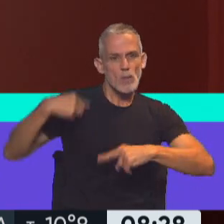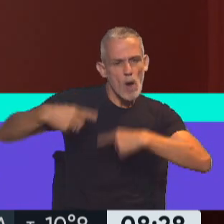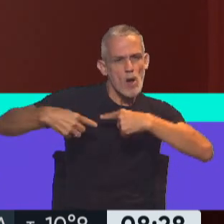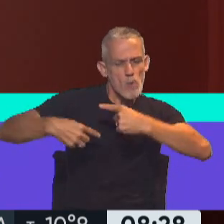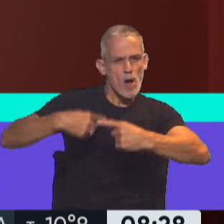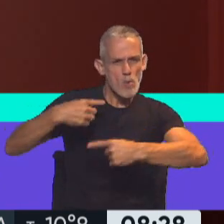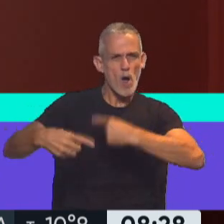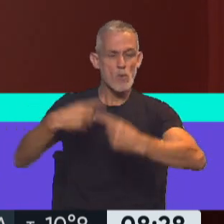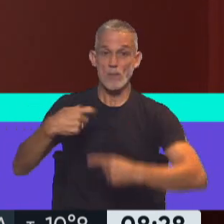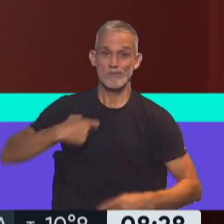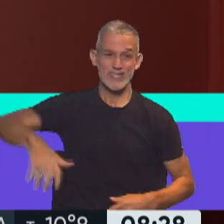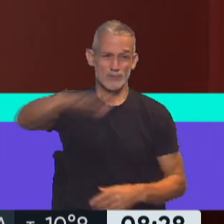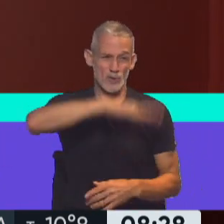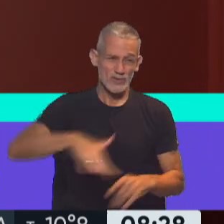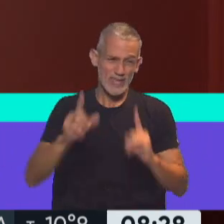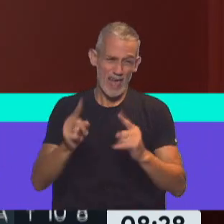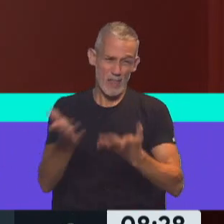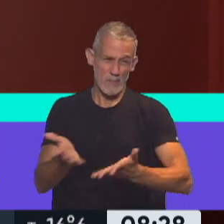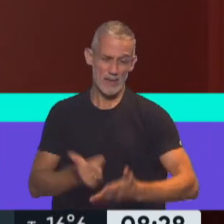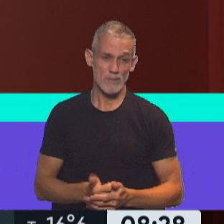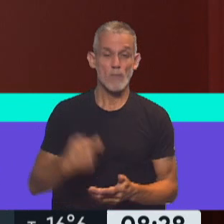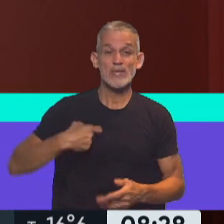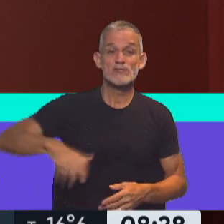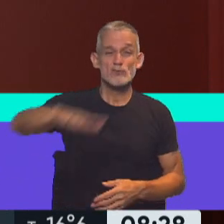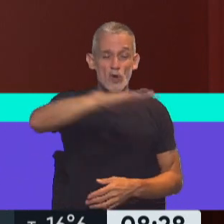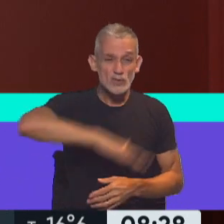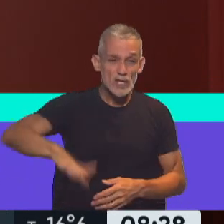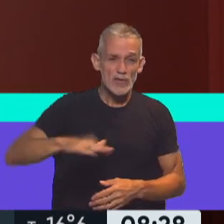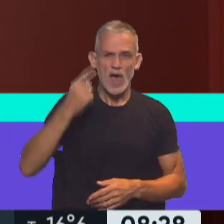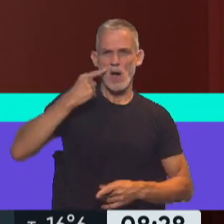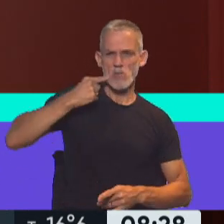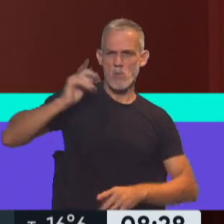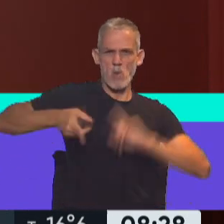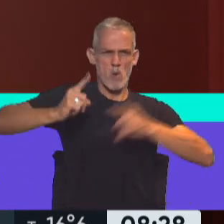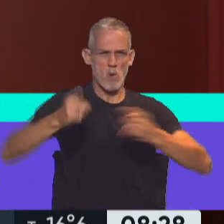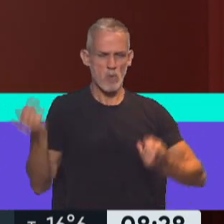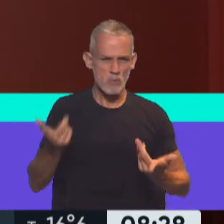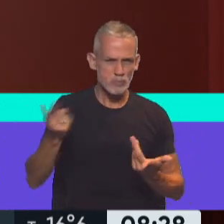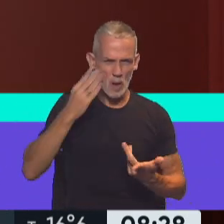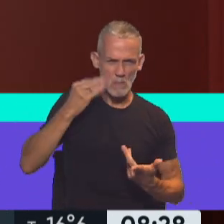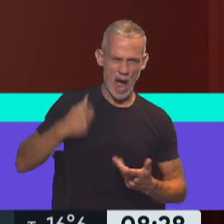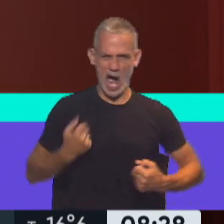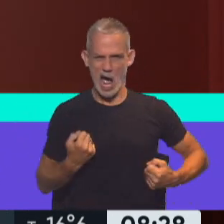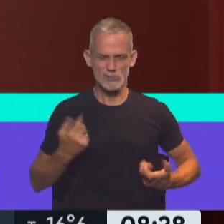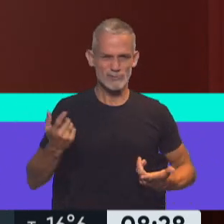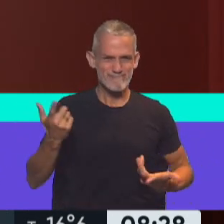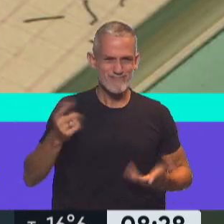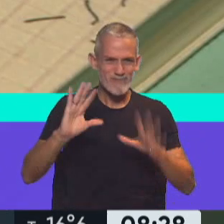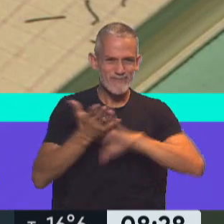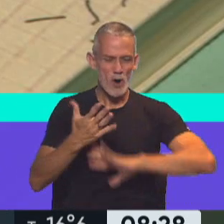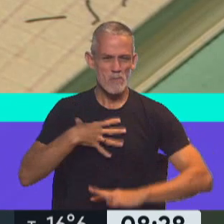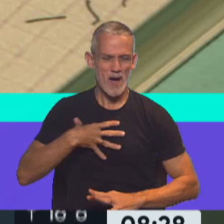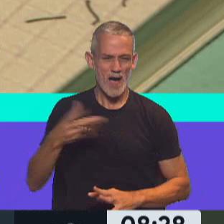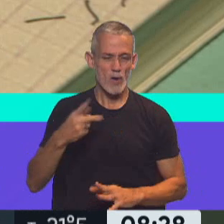reproducen la sociedad que tenemos de alguna manera, una sociedad patriarcal, machista, que entiende o tiene